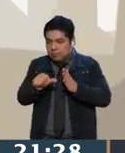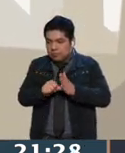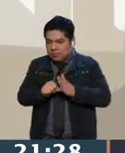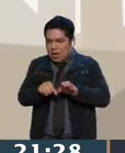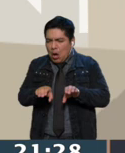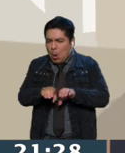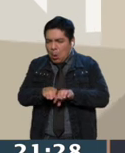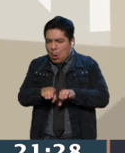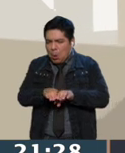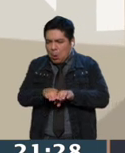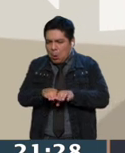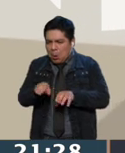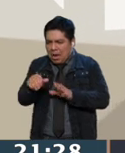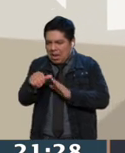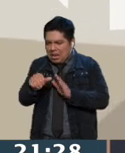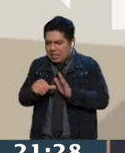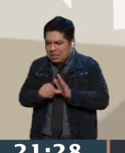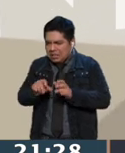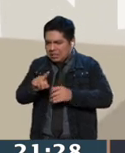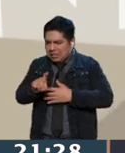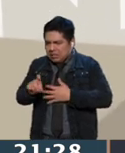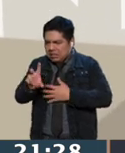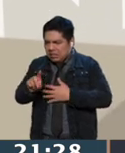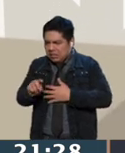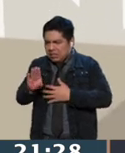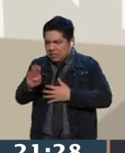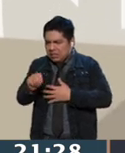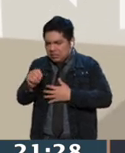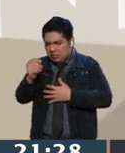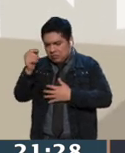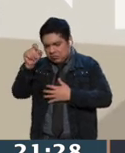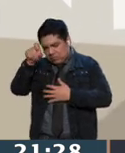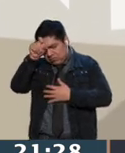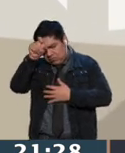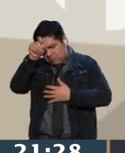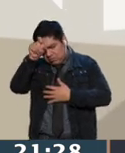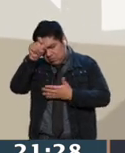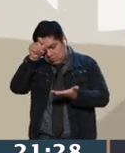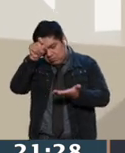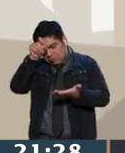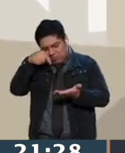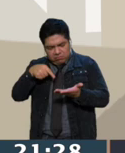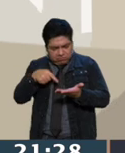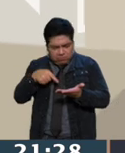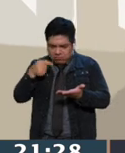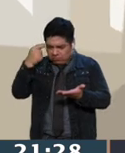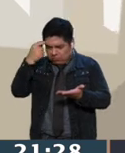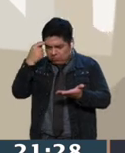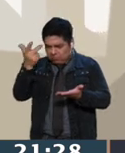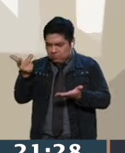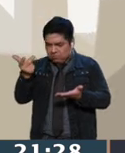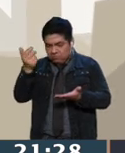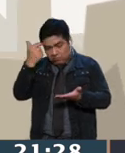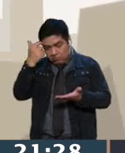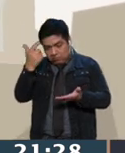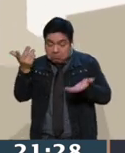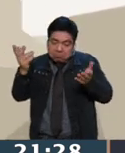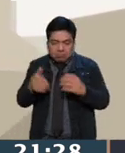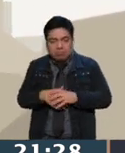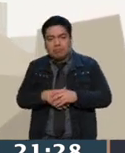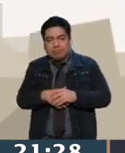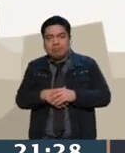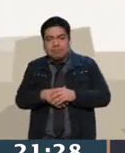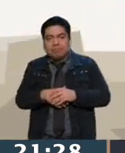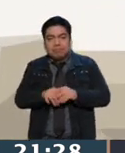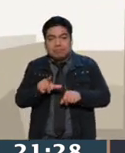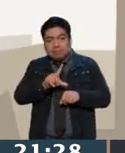a reformar el artículo 139 de la Constitución? No existe. Entonces, ahí está el primer desmentido, pero luego